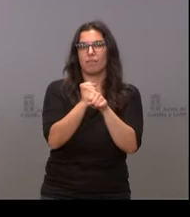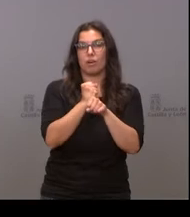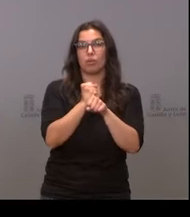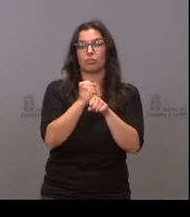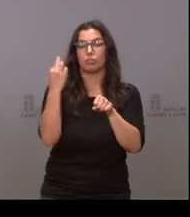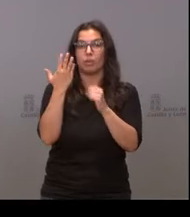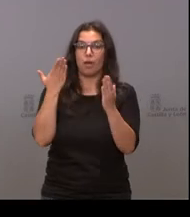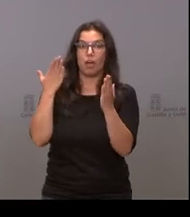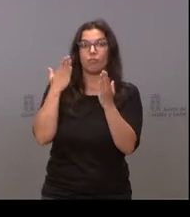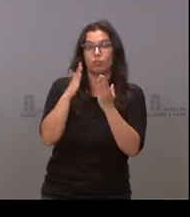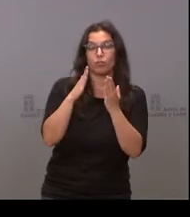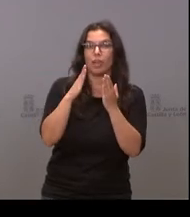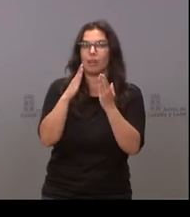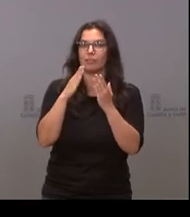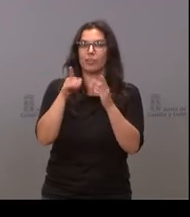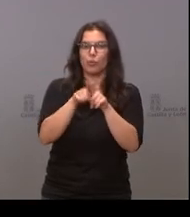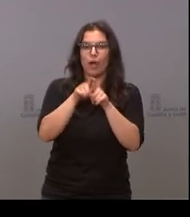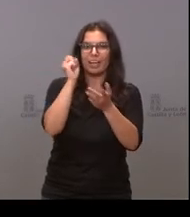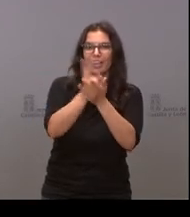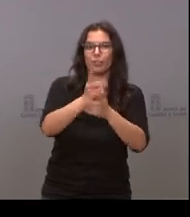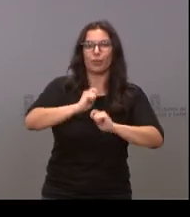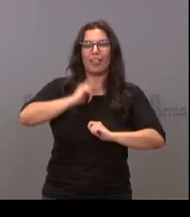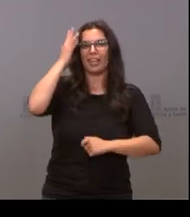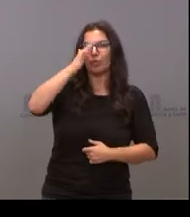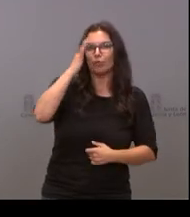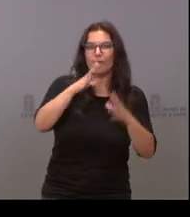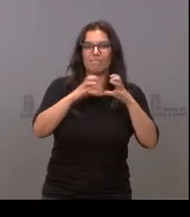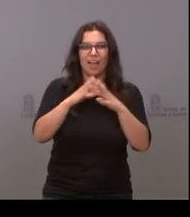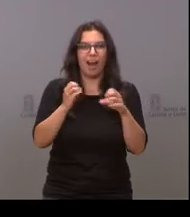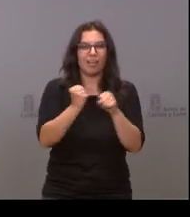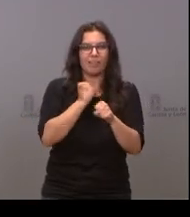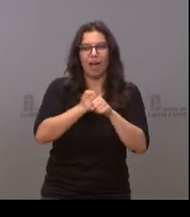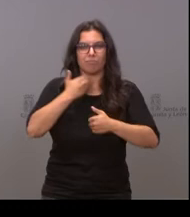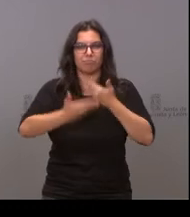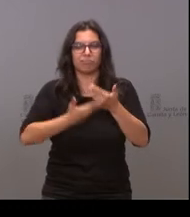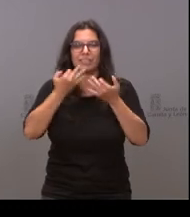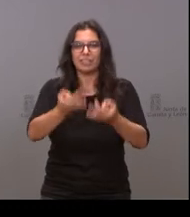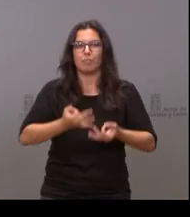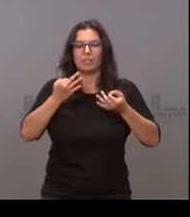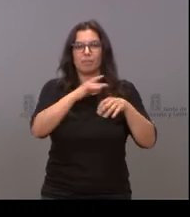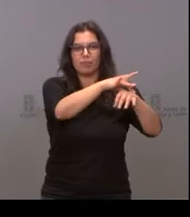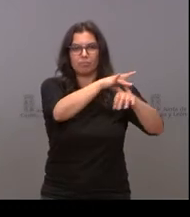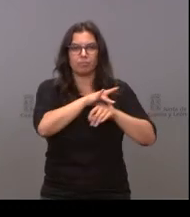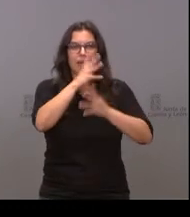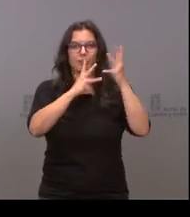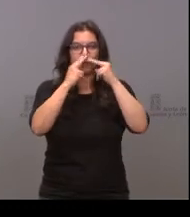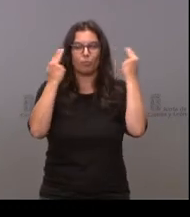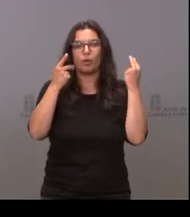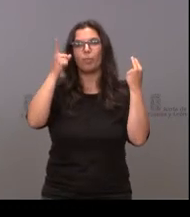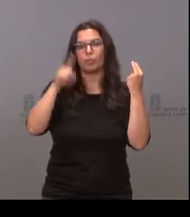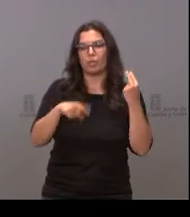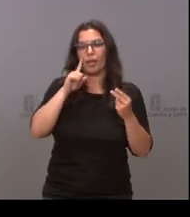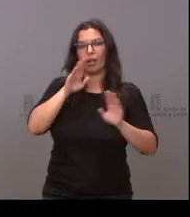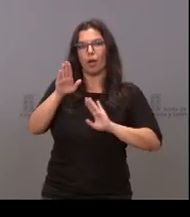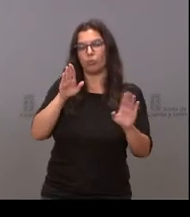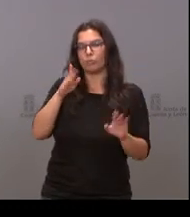afrontamos este reto con mucha ilusión con muchas ganas de empezar a trabajar siempre de las manos de las administraciones pero con toda la cautela y